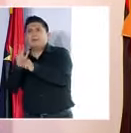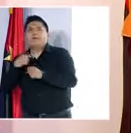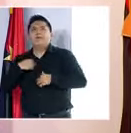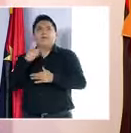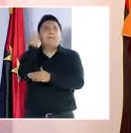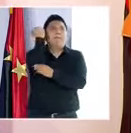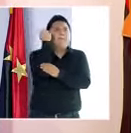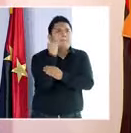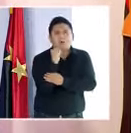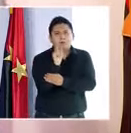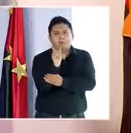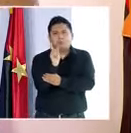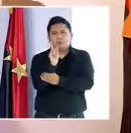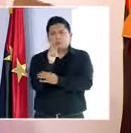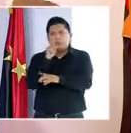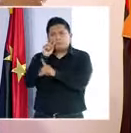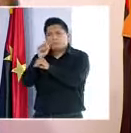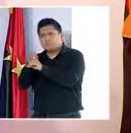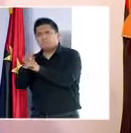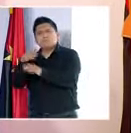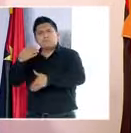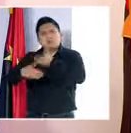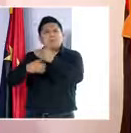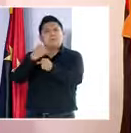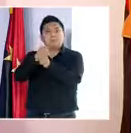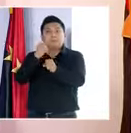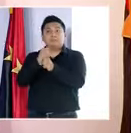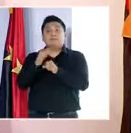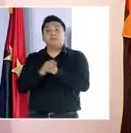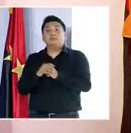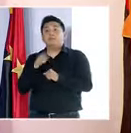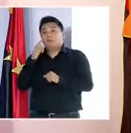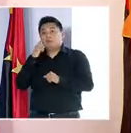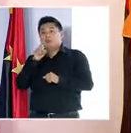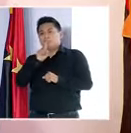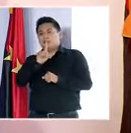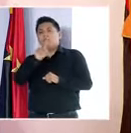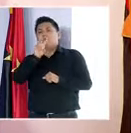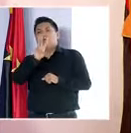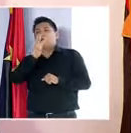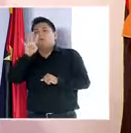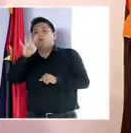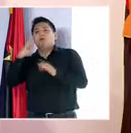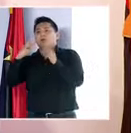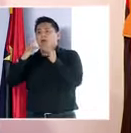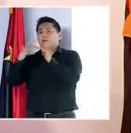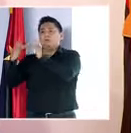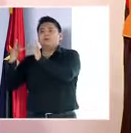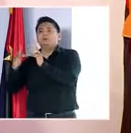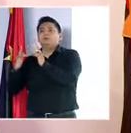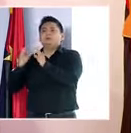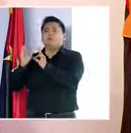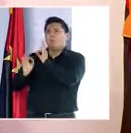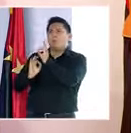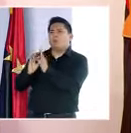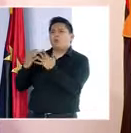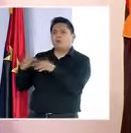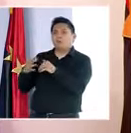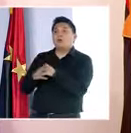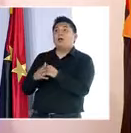todos. Pasamos de 134 camas de cuidados intensivos a tener hoy en el departamento